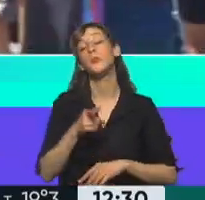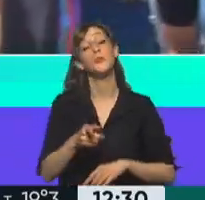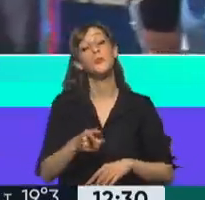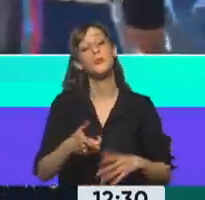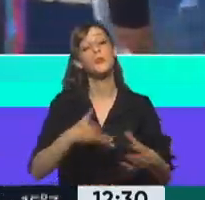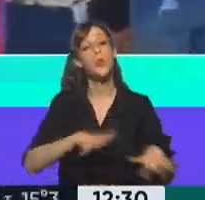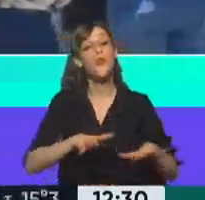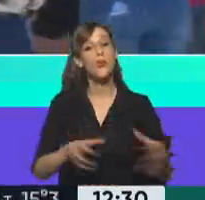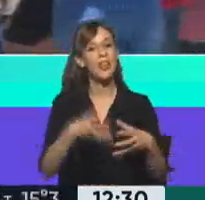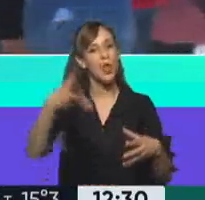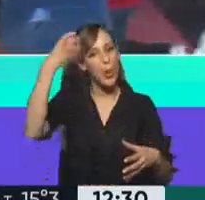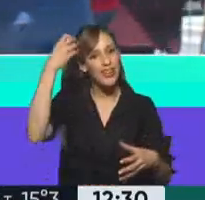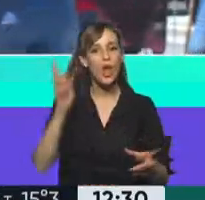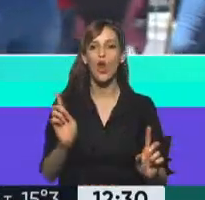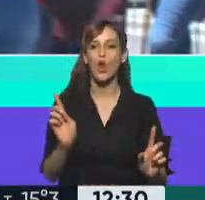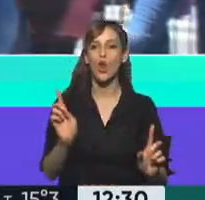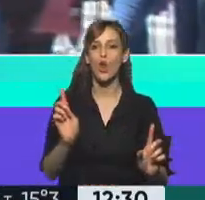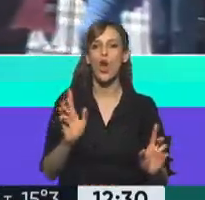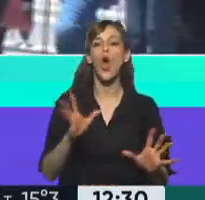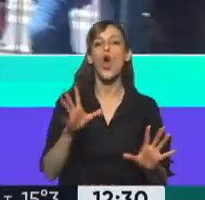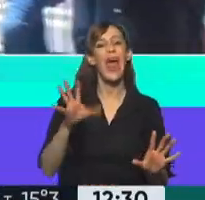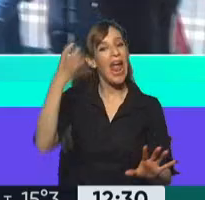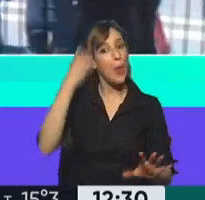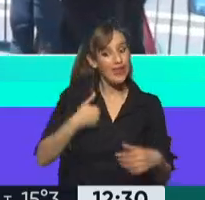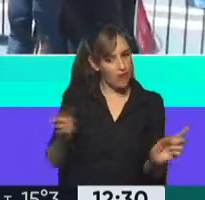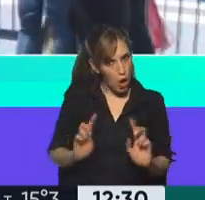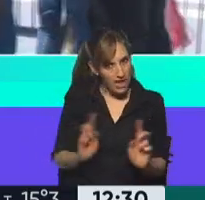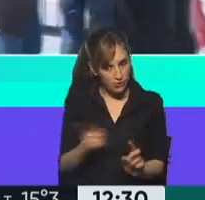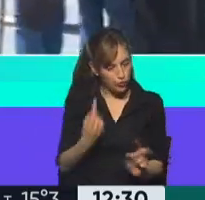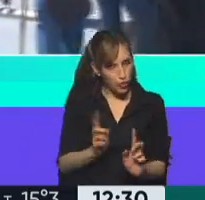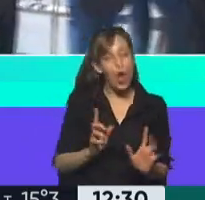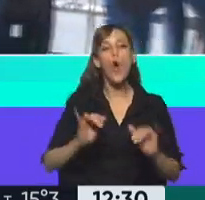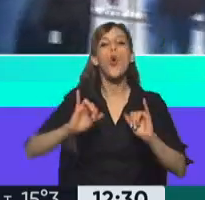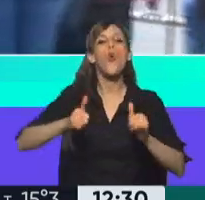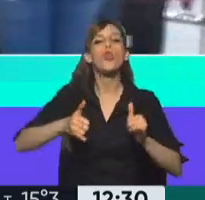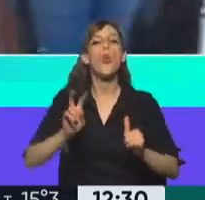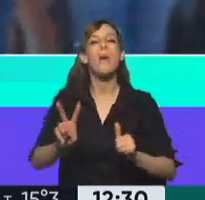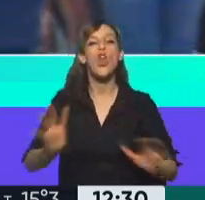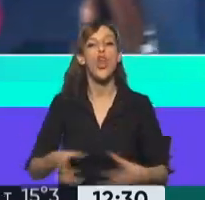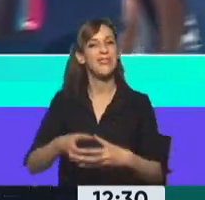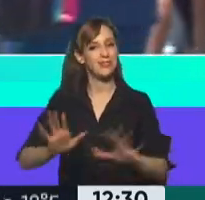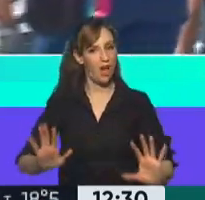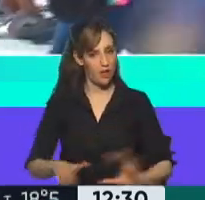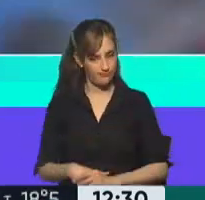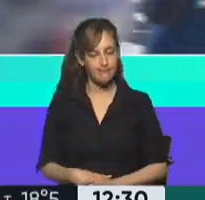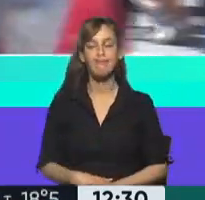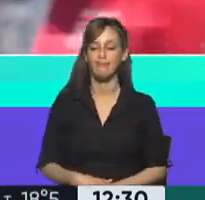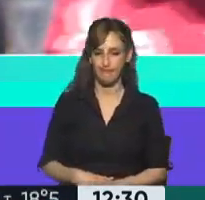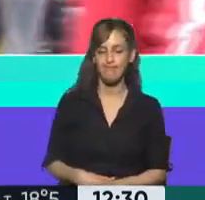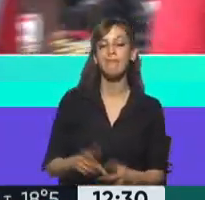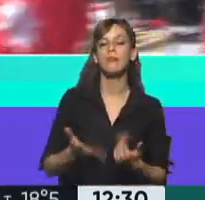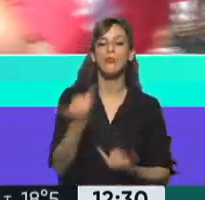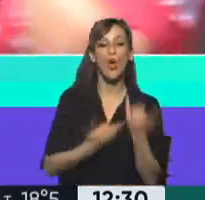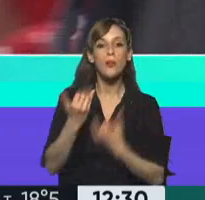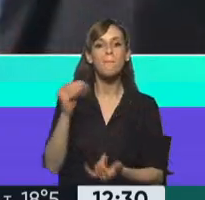más lejos, ¿no? De Evita nosotros. Ah, la juventud. Juventud peronista. Juventud peronista del movimiento de Evita. Perfecto. Bueno, a ver, ¿alguno más que me quiera contar un poco